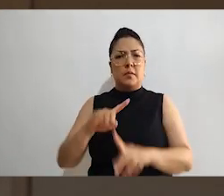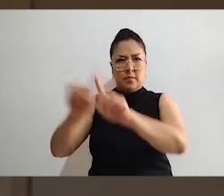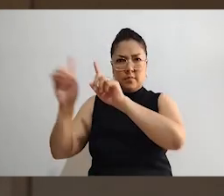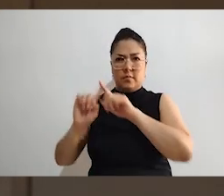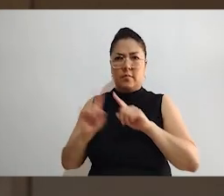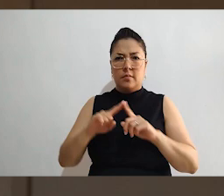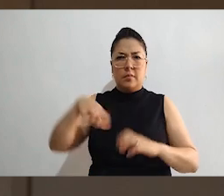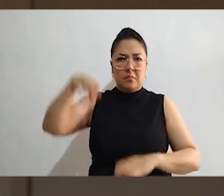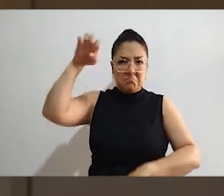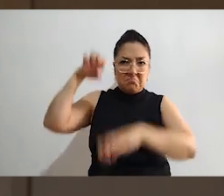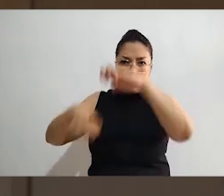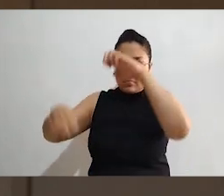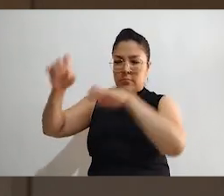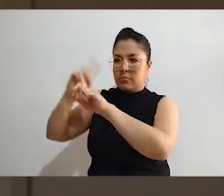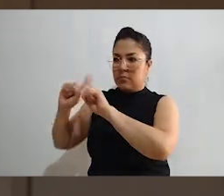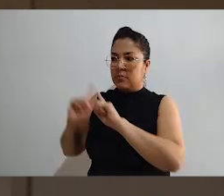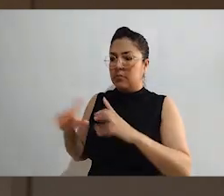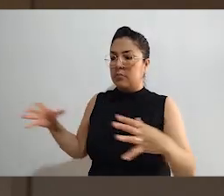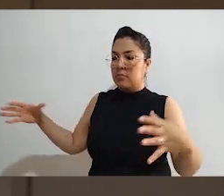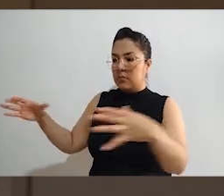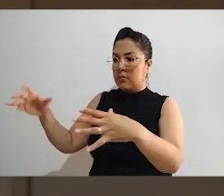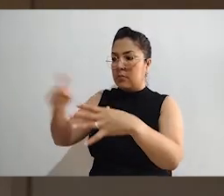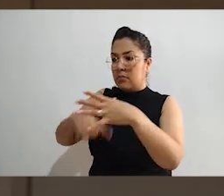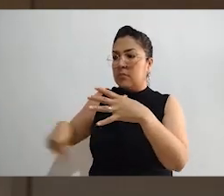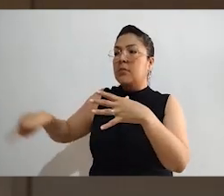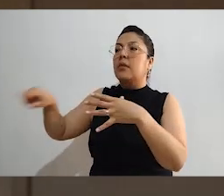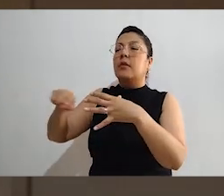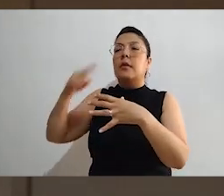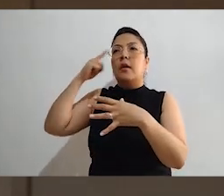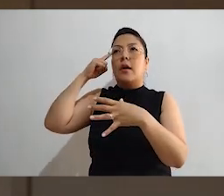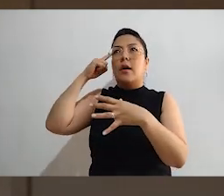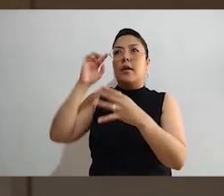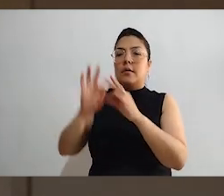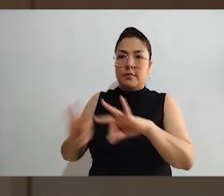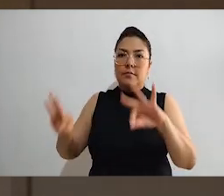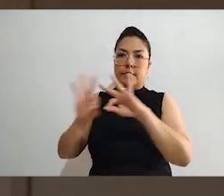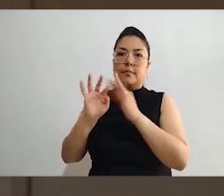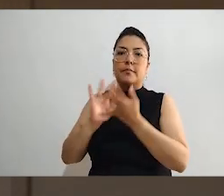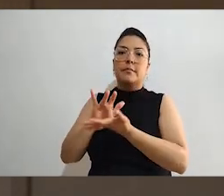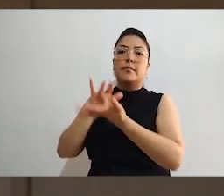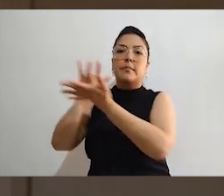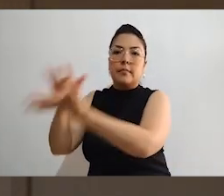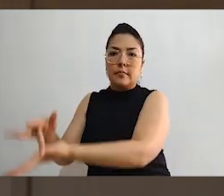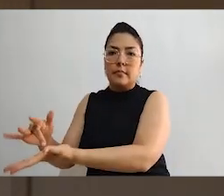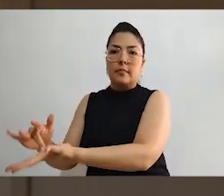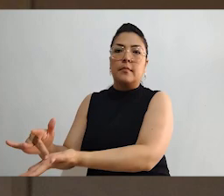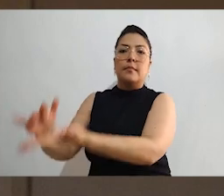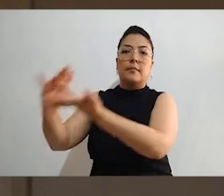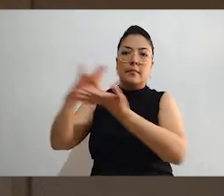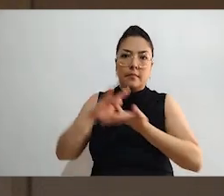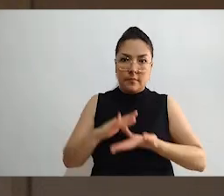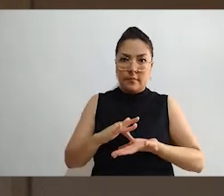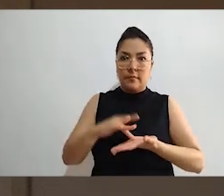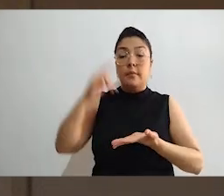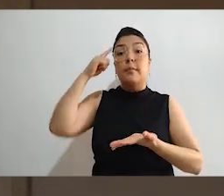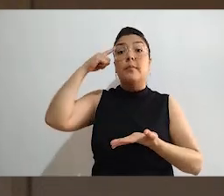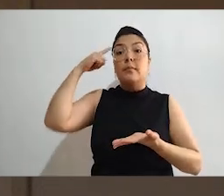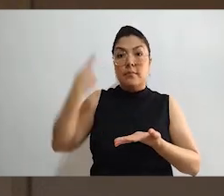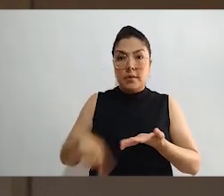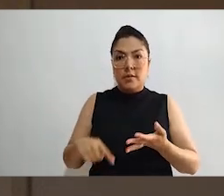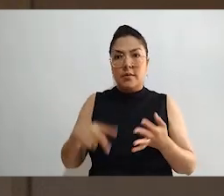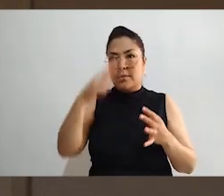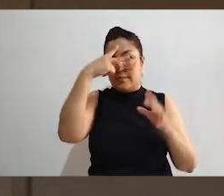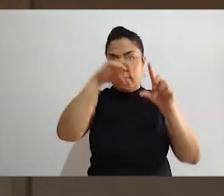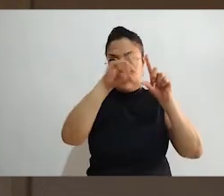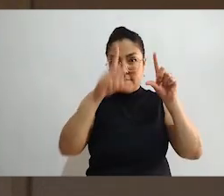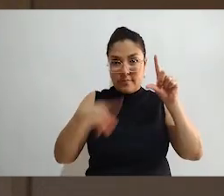están, juntos construyamos, porque tenemos diferentes visiones de país. O sea, yo traigo una visión totalmente distinta del país a la que pudieras